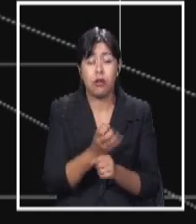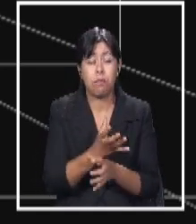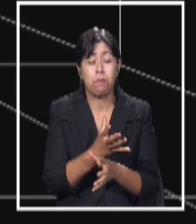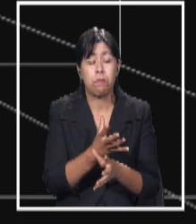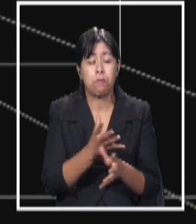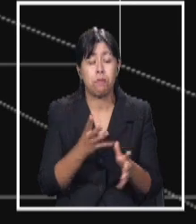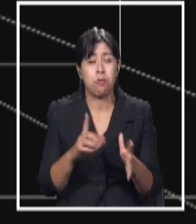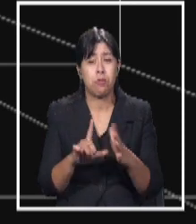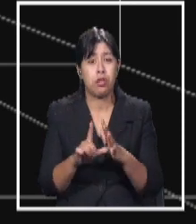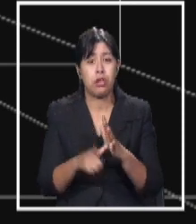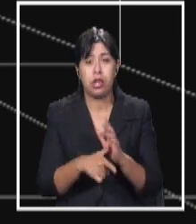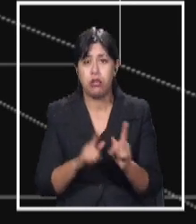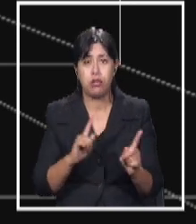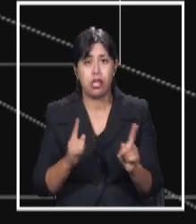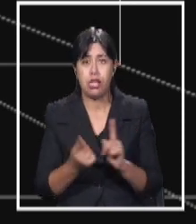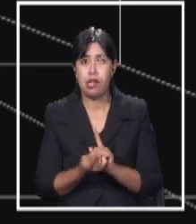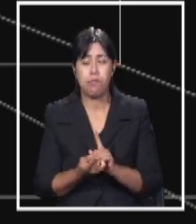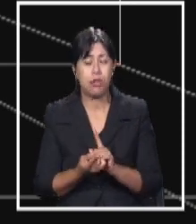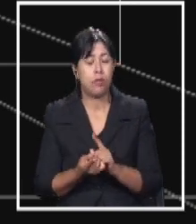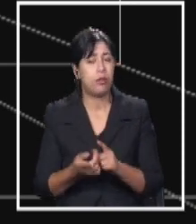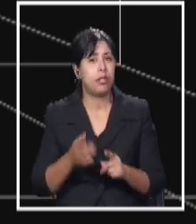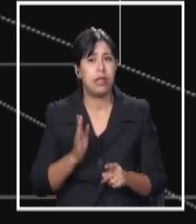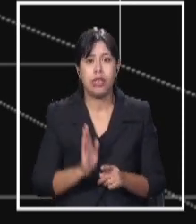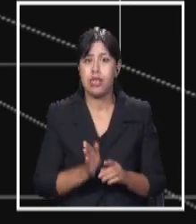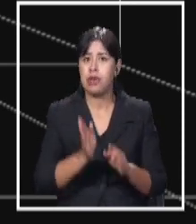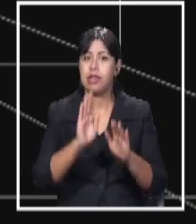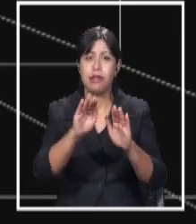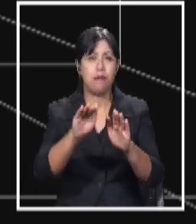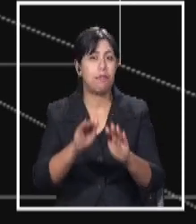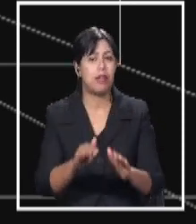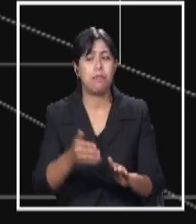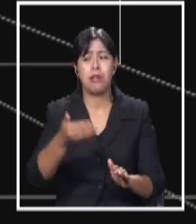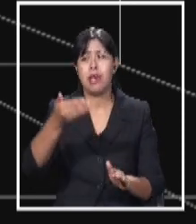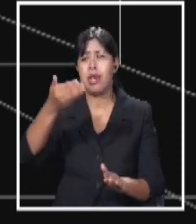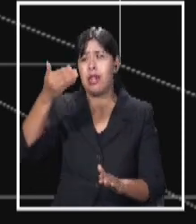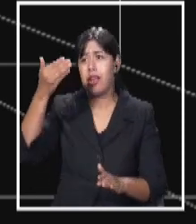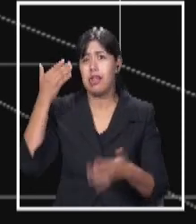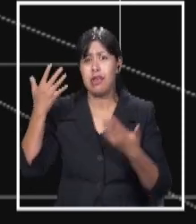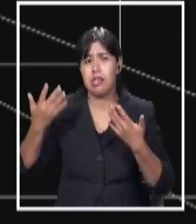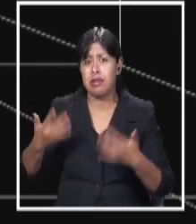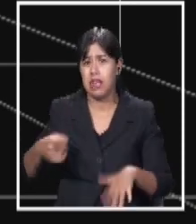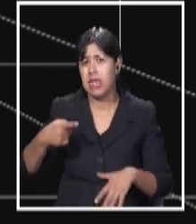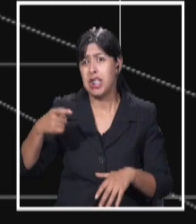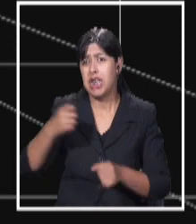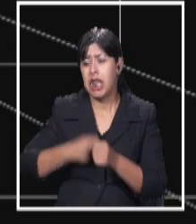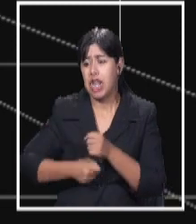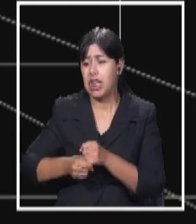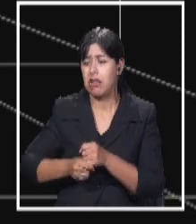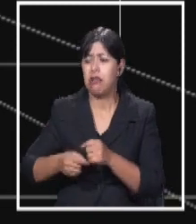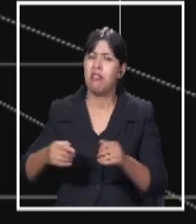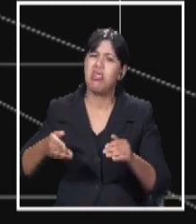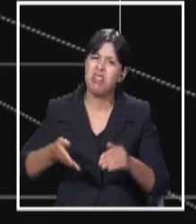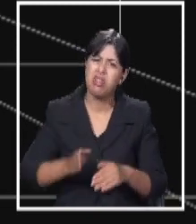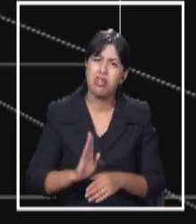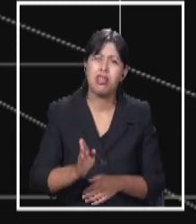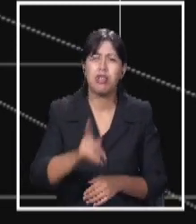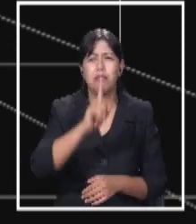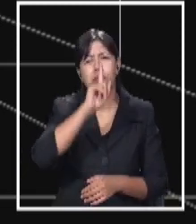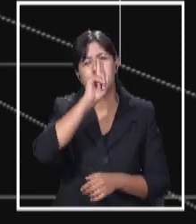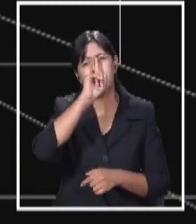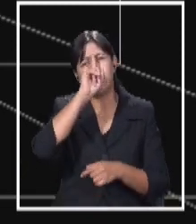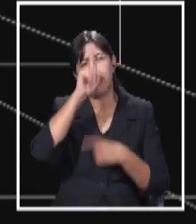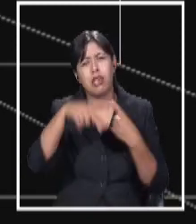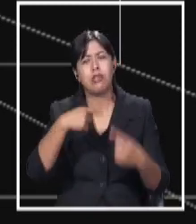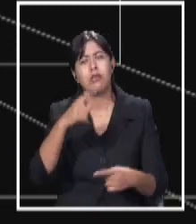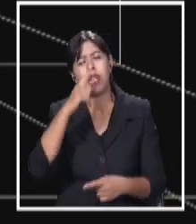extremadamente lentos para cambiar. Seguimos haciendo cosas que se inventaron hace 100 años. Seguimos pensando en las tradiciones